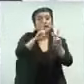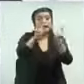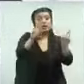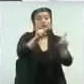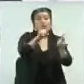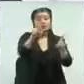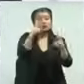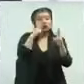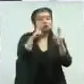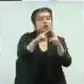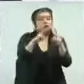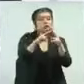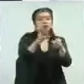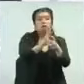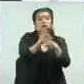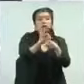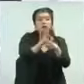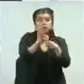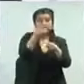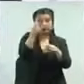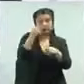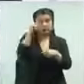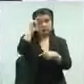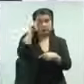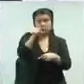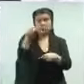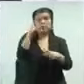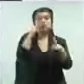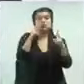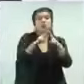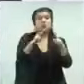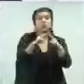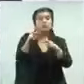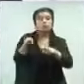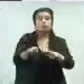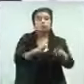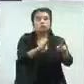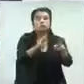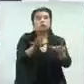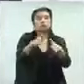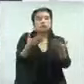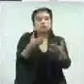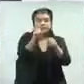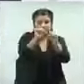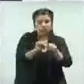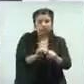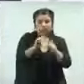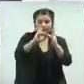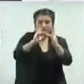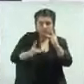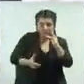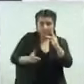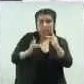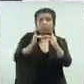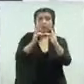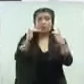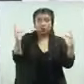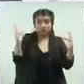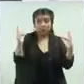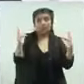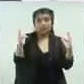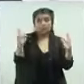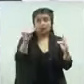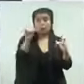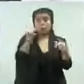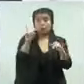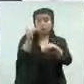aquí los funcionarios de gobierno conocen esa ruta, pero realmente si se logra caer ese puente o se inhabilita,